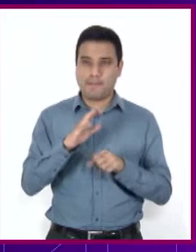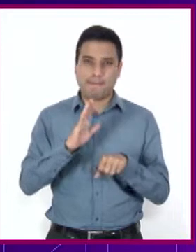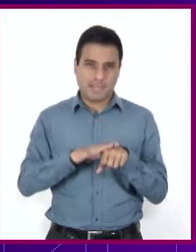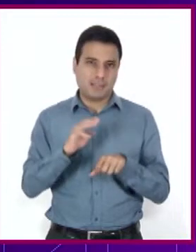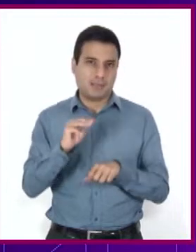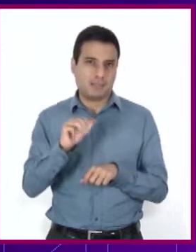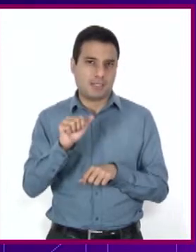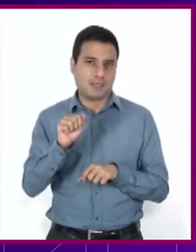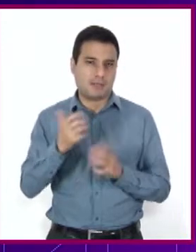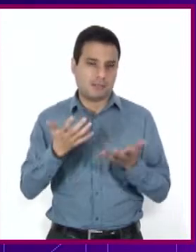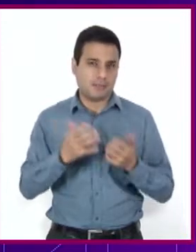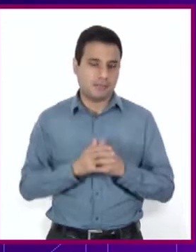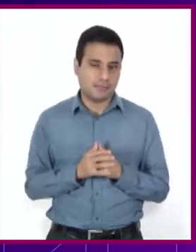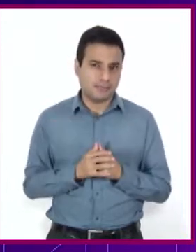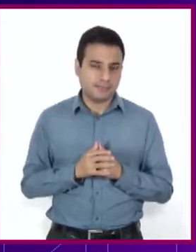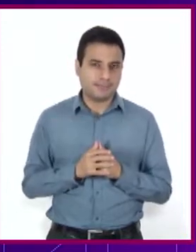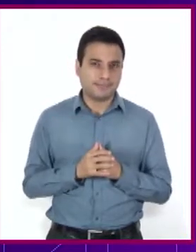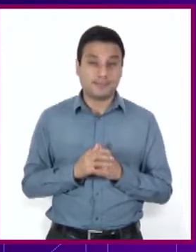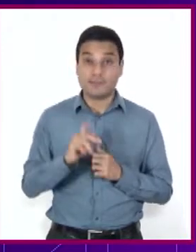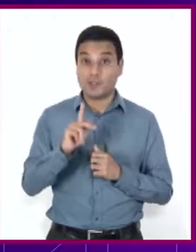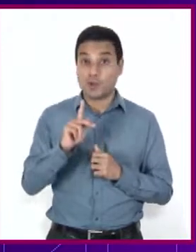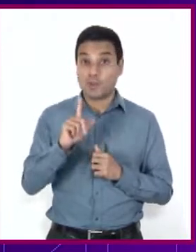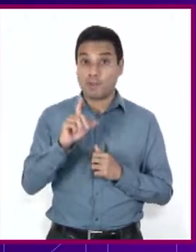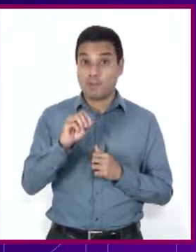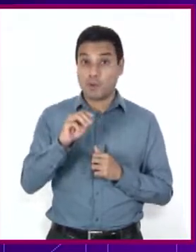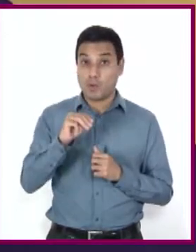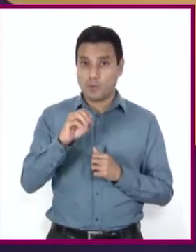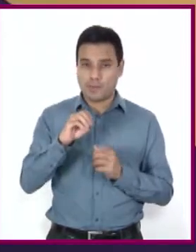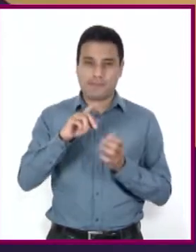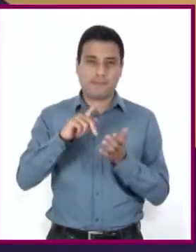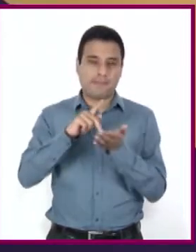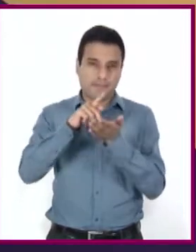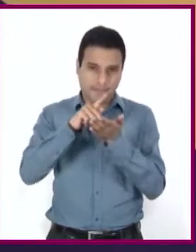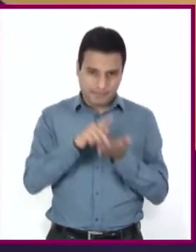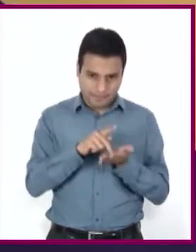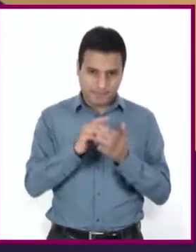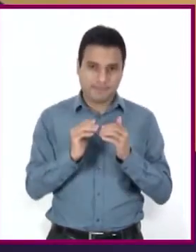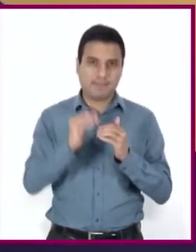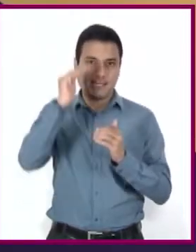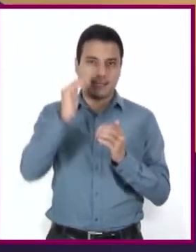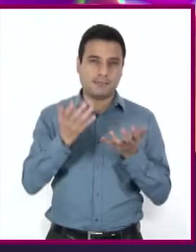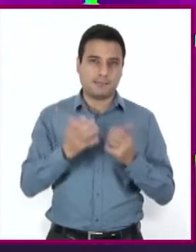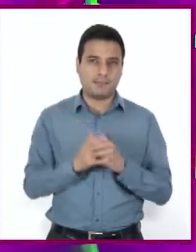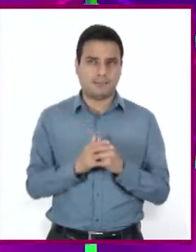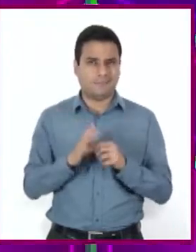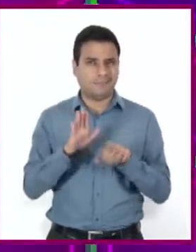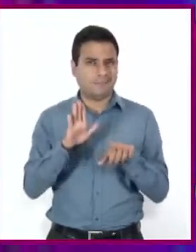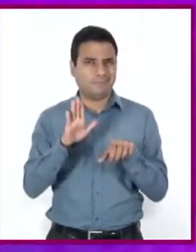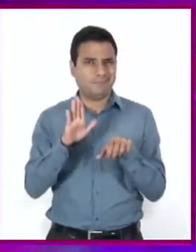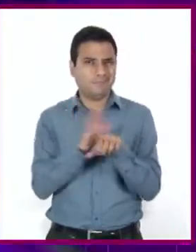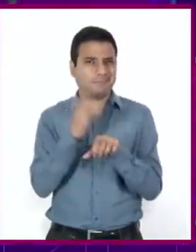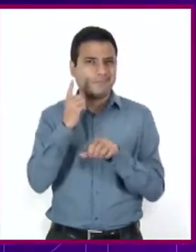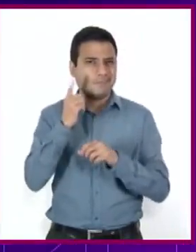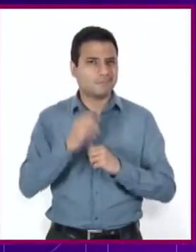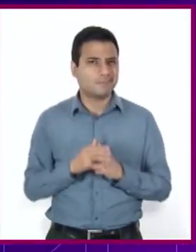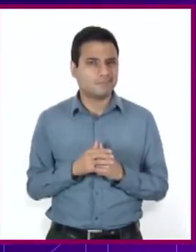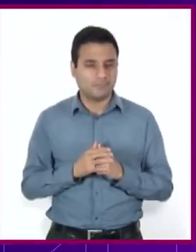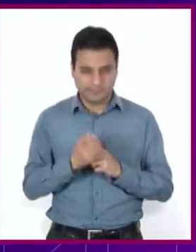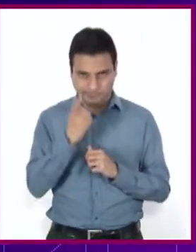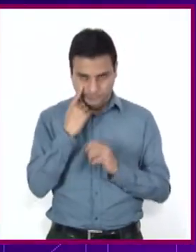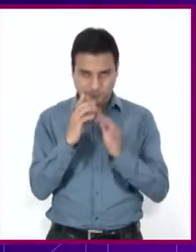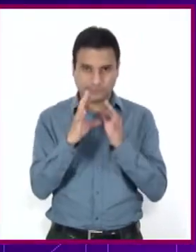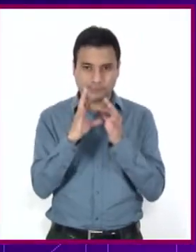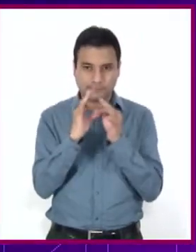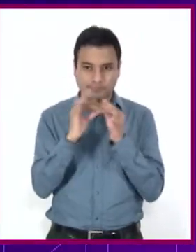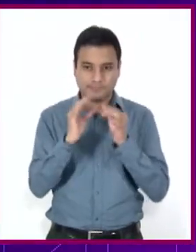corcho. Por lo tanto, el plomo pesa más. Pero, ¿por qué sucede esto? Les diré que la cantidad